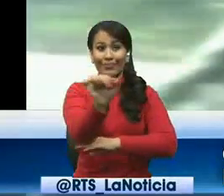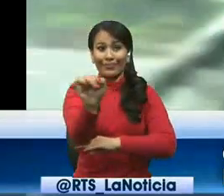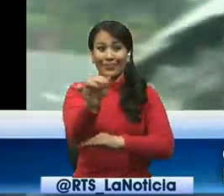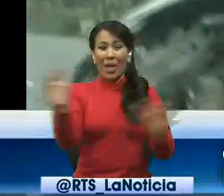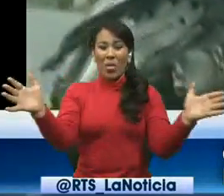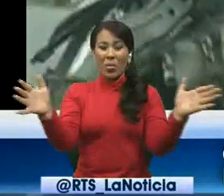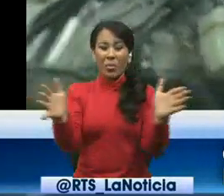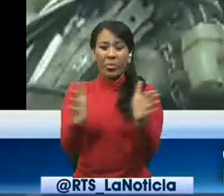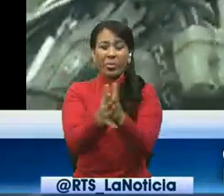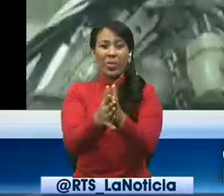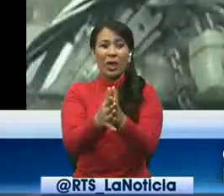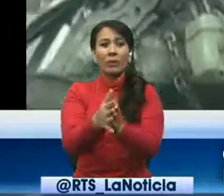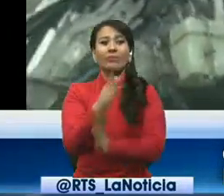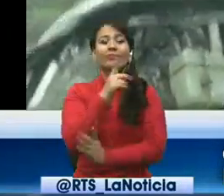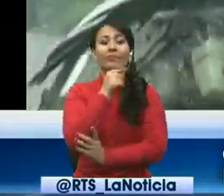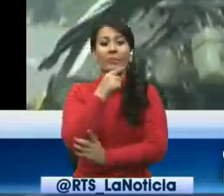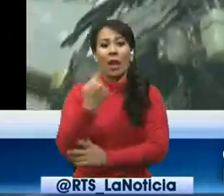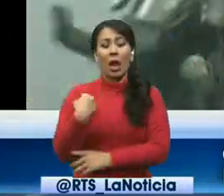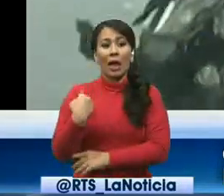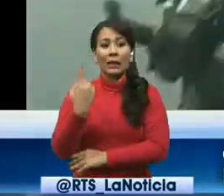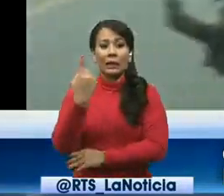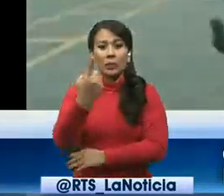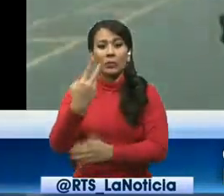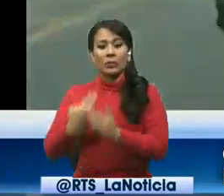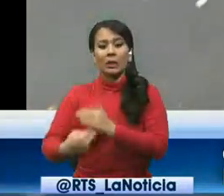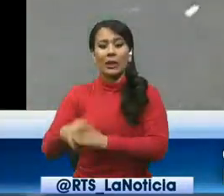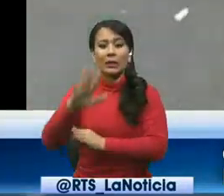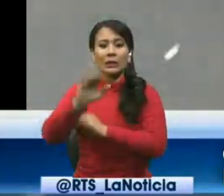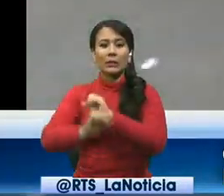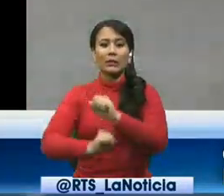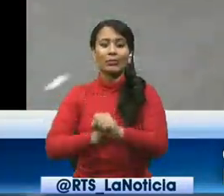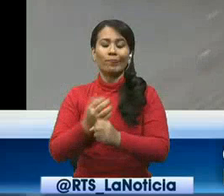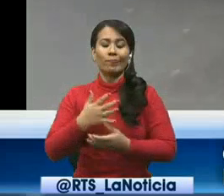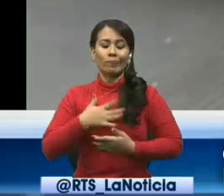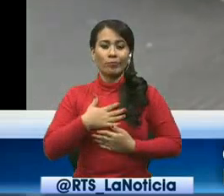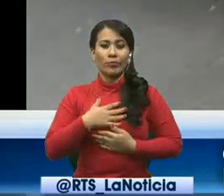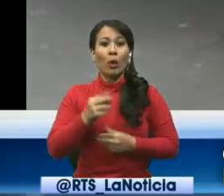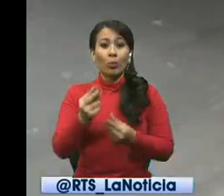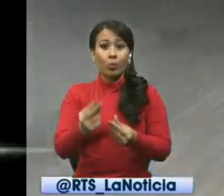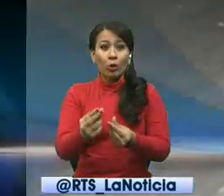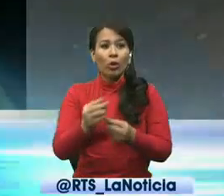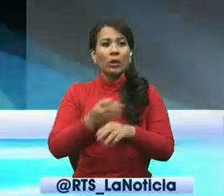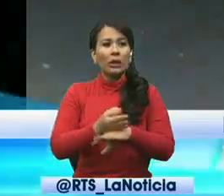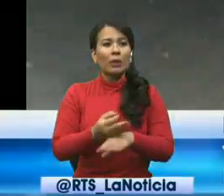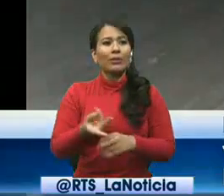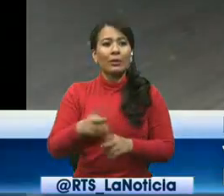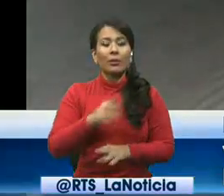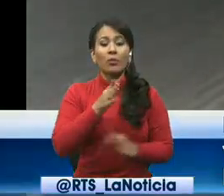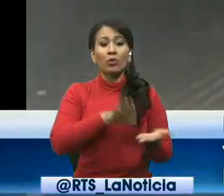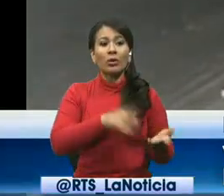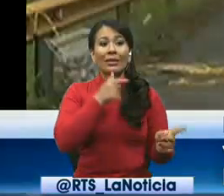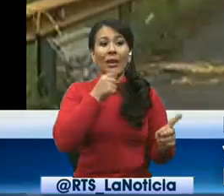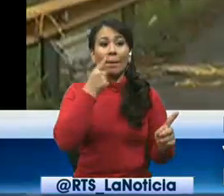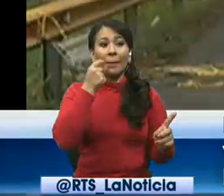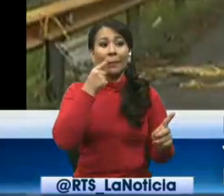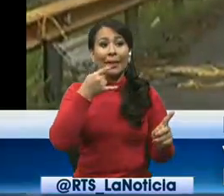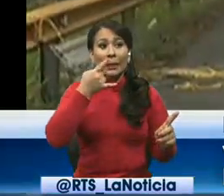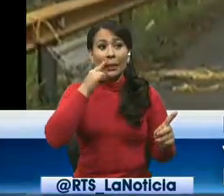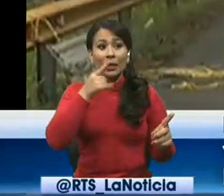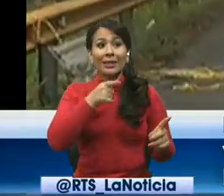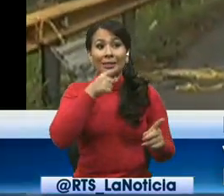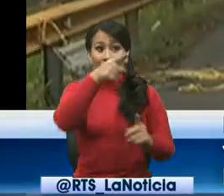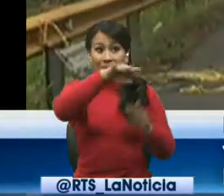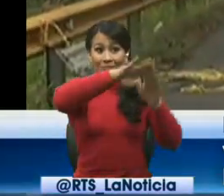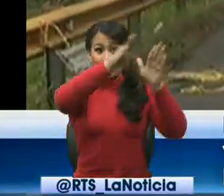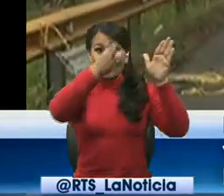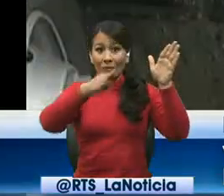liviano. Esmelia deja en la orfandad a un niño de 5 años. Hace poco tiempo también falleció el padre del pequeño. El conductor del